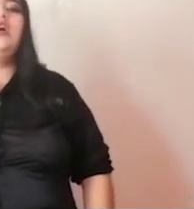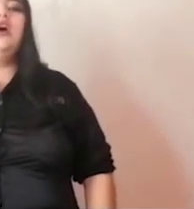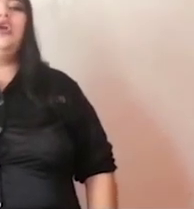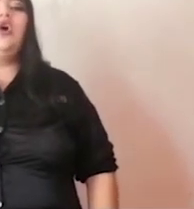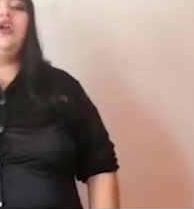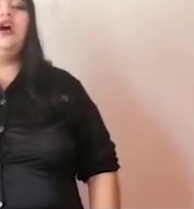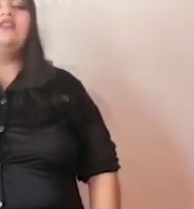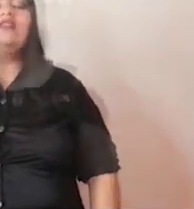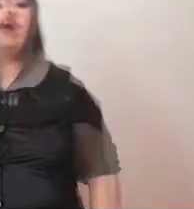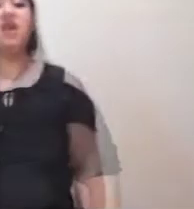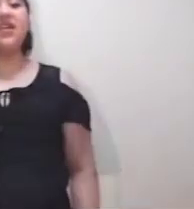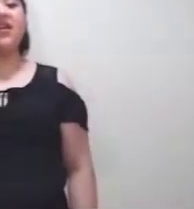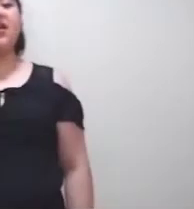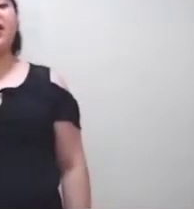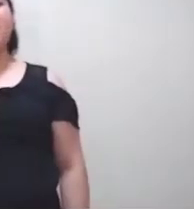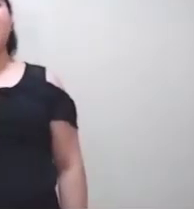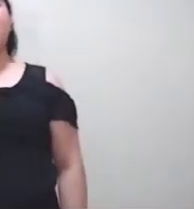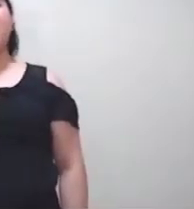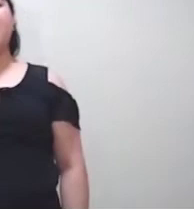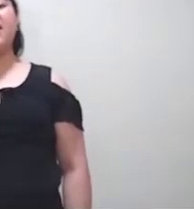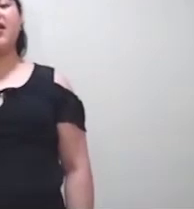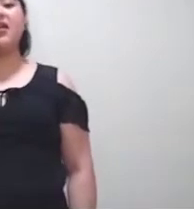a ver